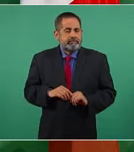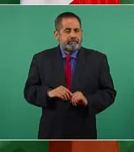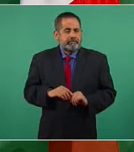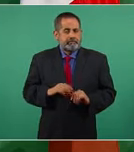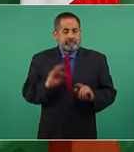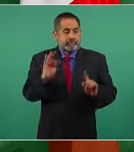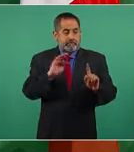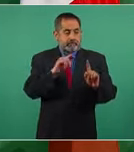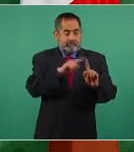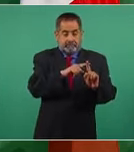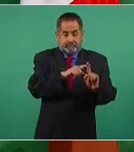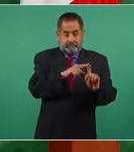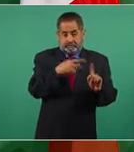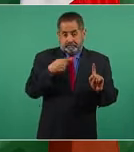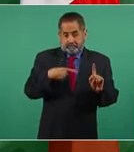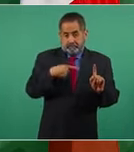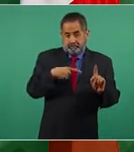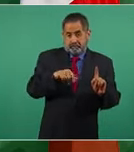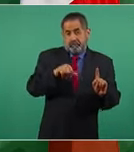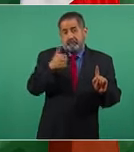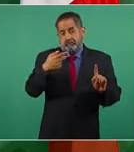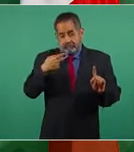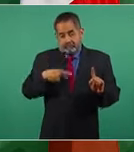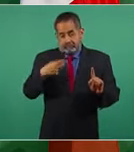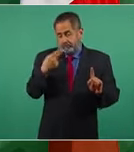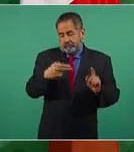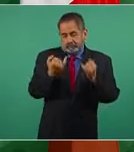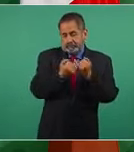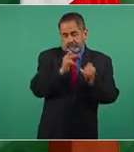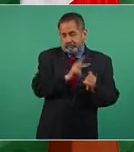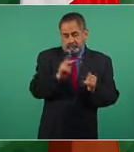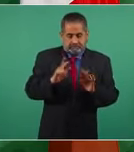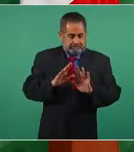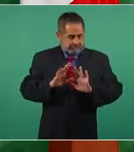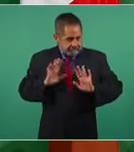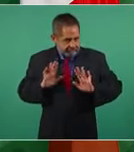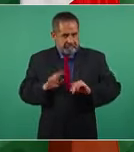otra persona que se llame así, pero vi en